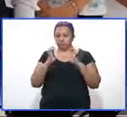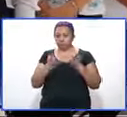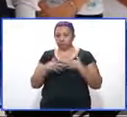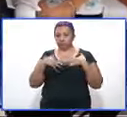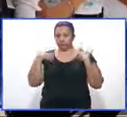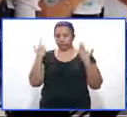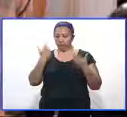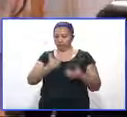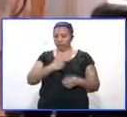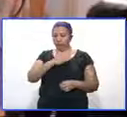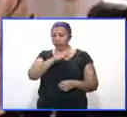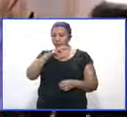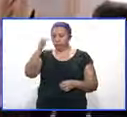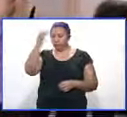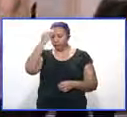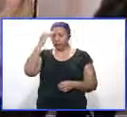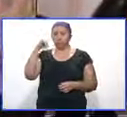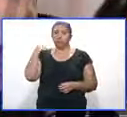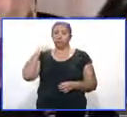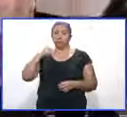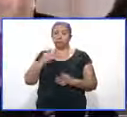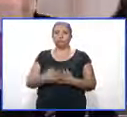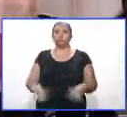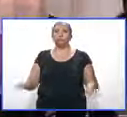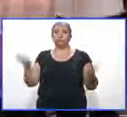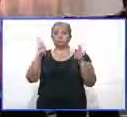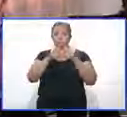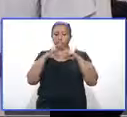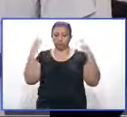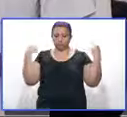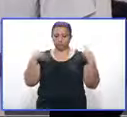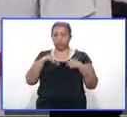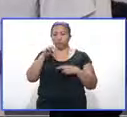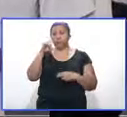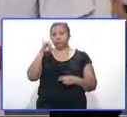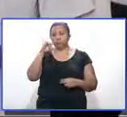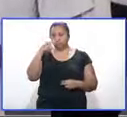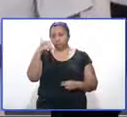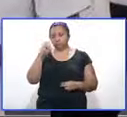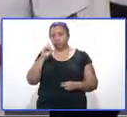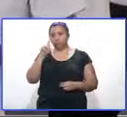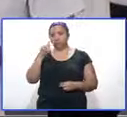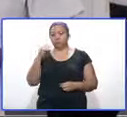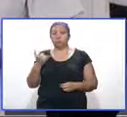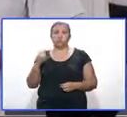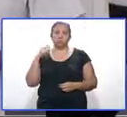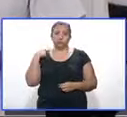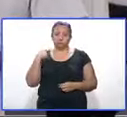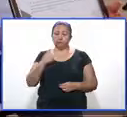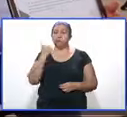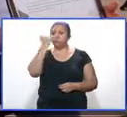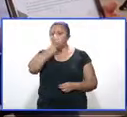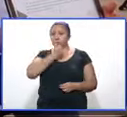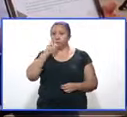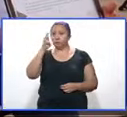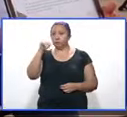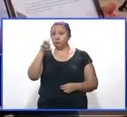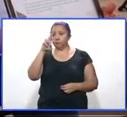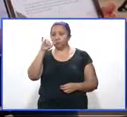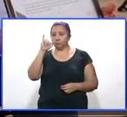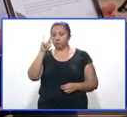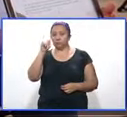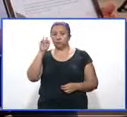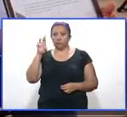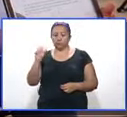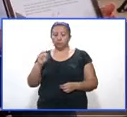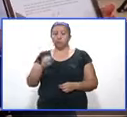entregaron las medallas y reconocimientos Yucateco Distinguido al maestro Diego Clemente Vargas Tamay, a la exalumna y docente Maritere Avilés